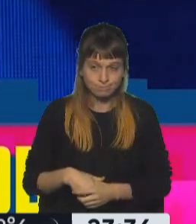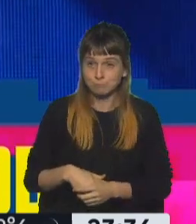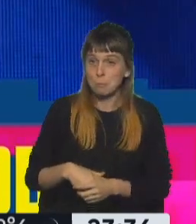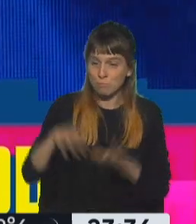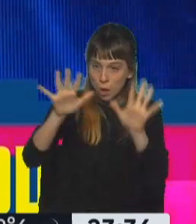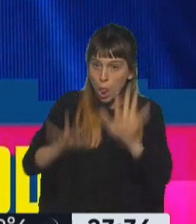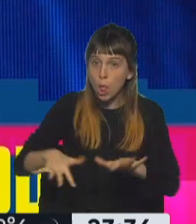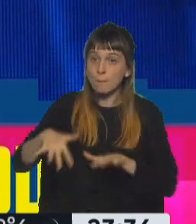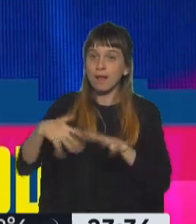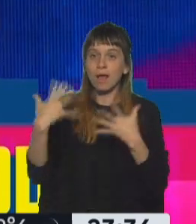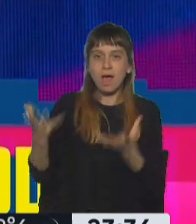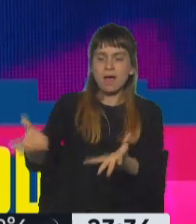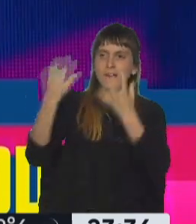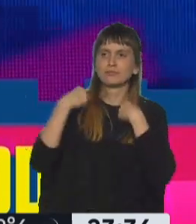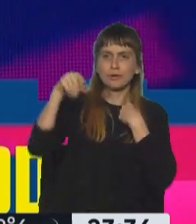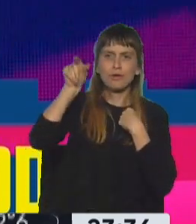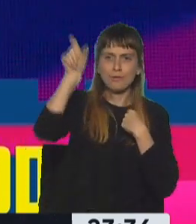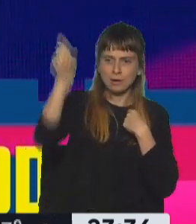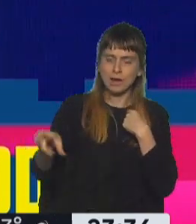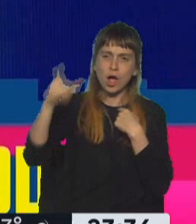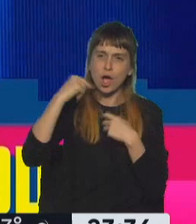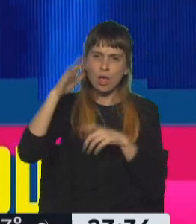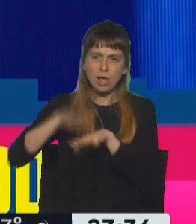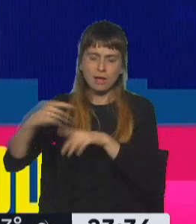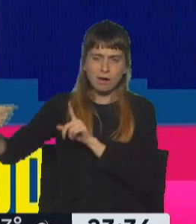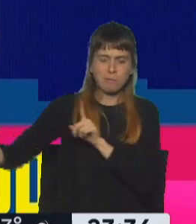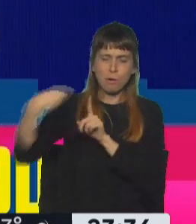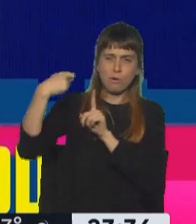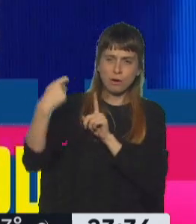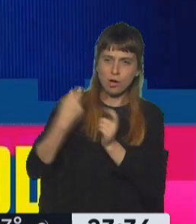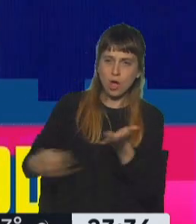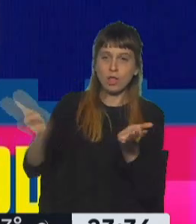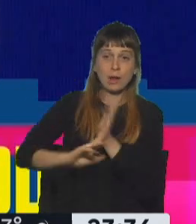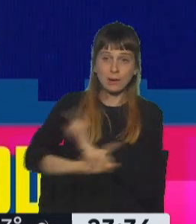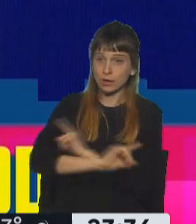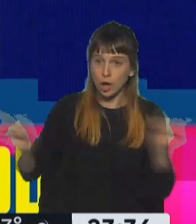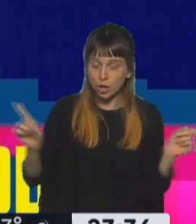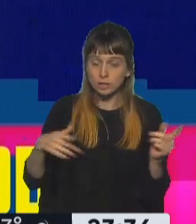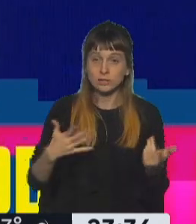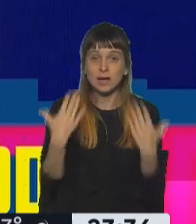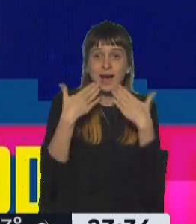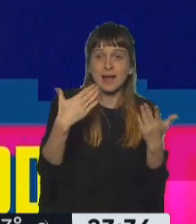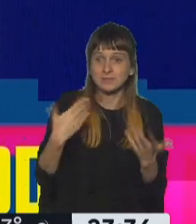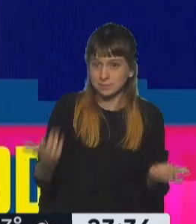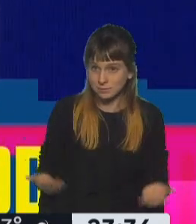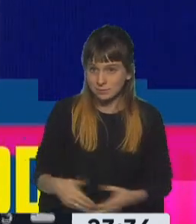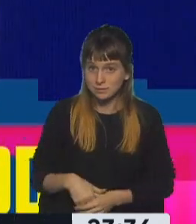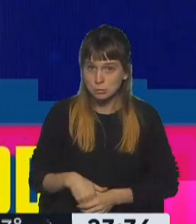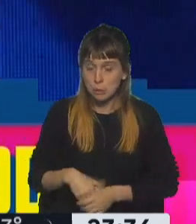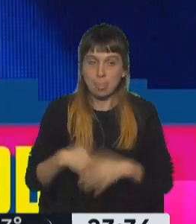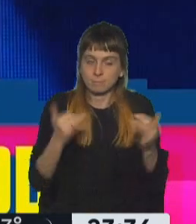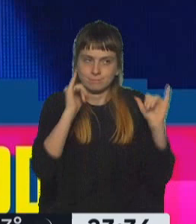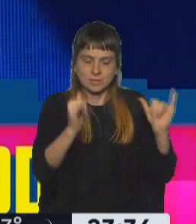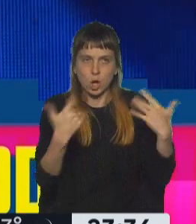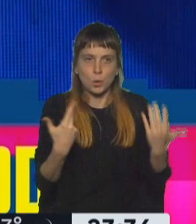evitaron que él volviera a cargar y montar el arma, porque lo agarraron ahí en ese momento, ¿no? Así que, sí, claro.